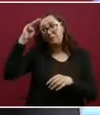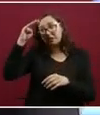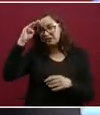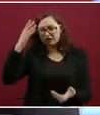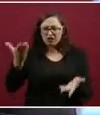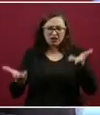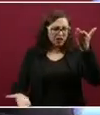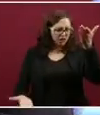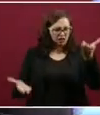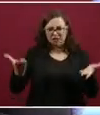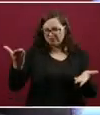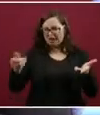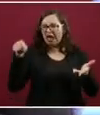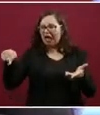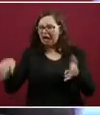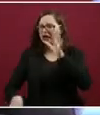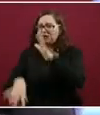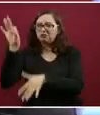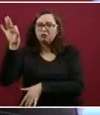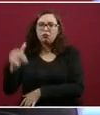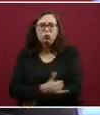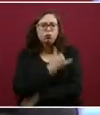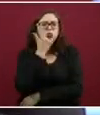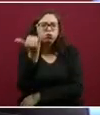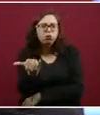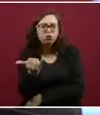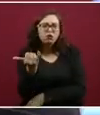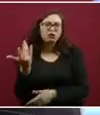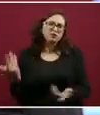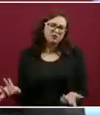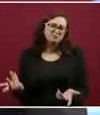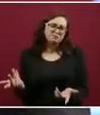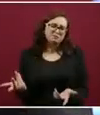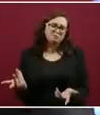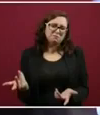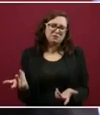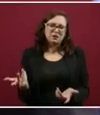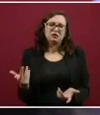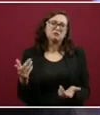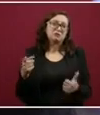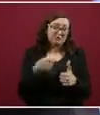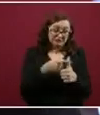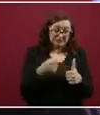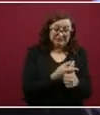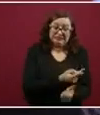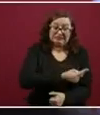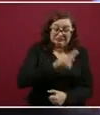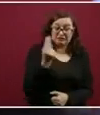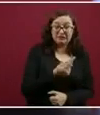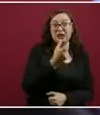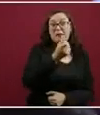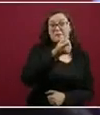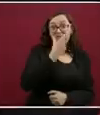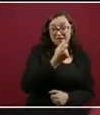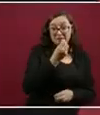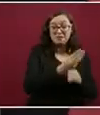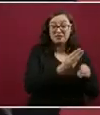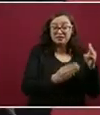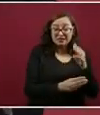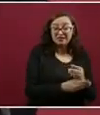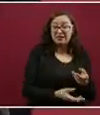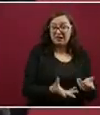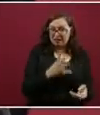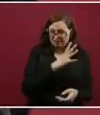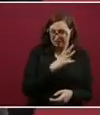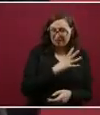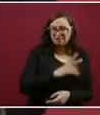los suministros y medicamentos que más se requieren frente a aquellos que a veces están concentrados